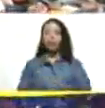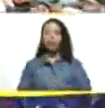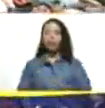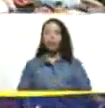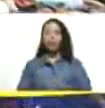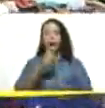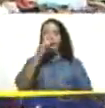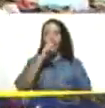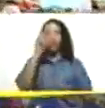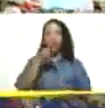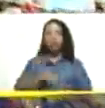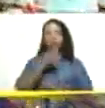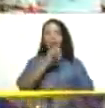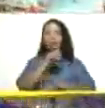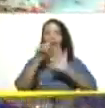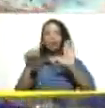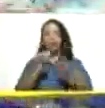año 2016,